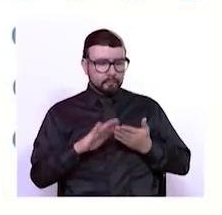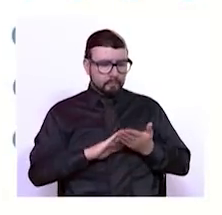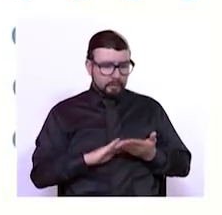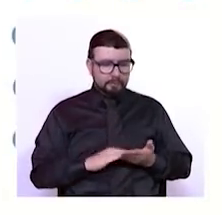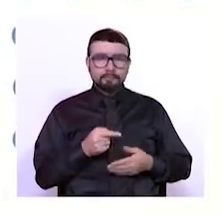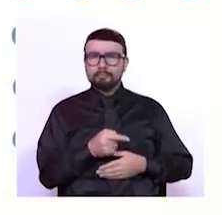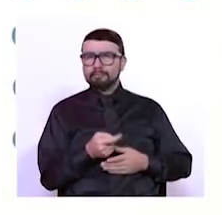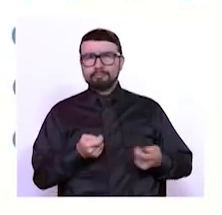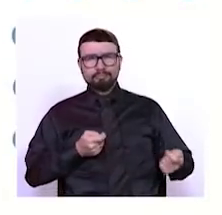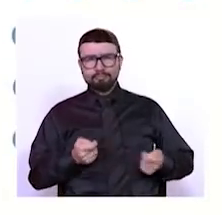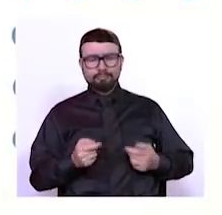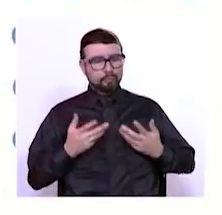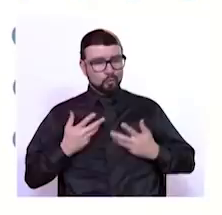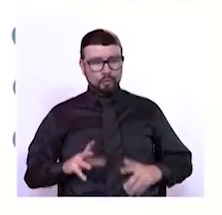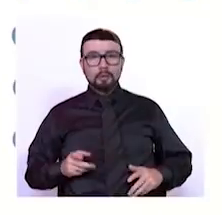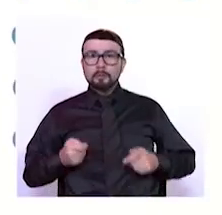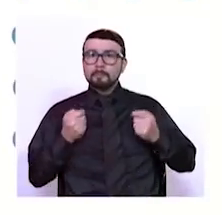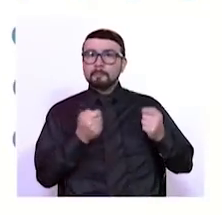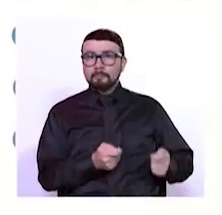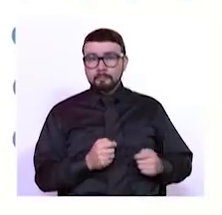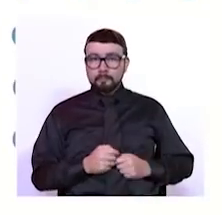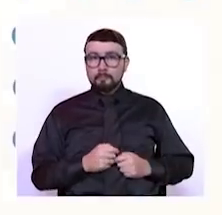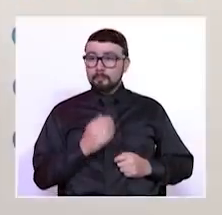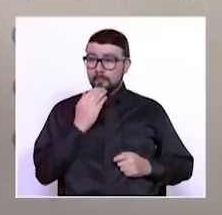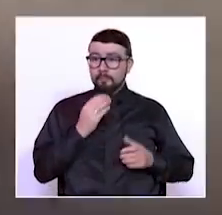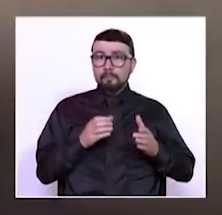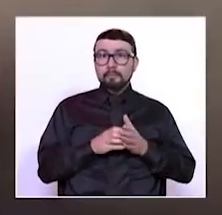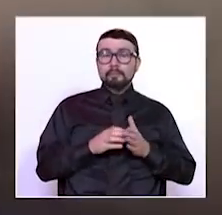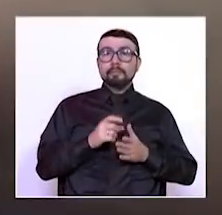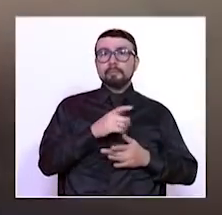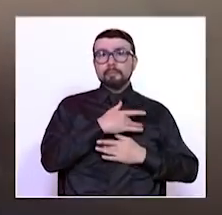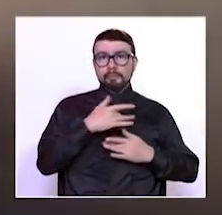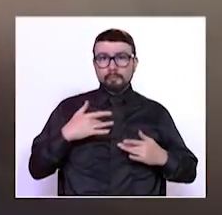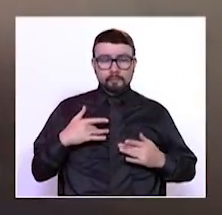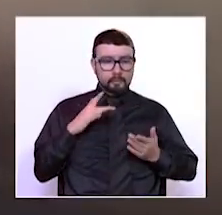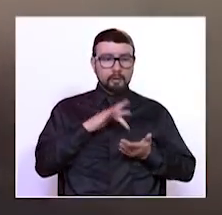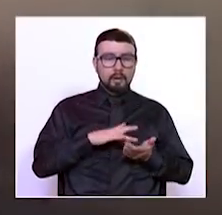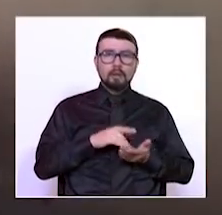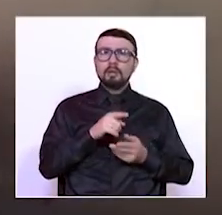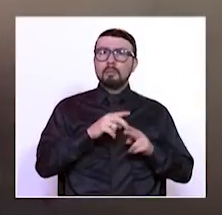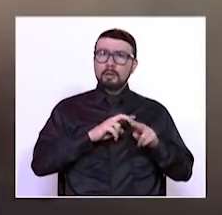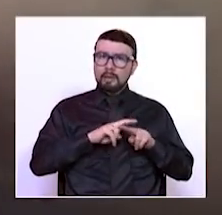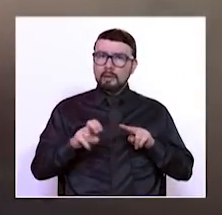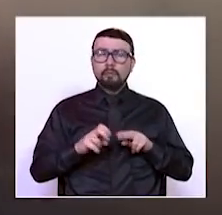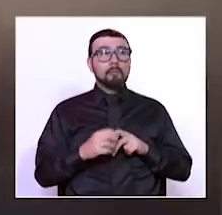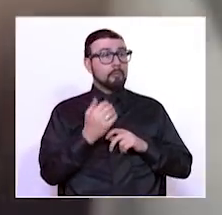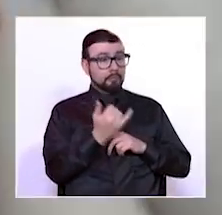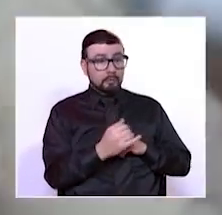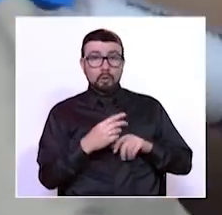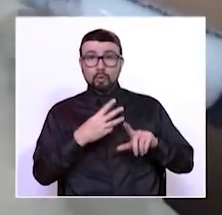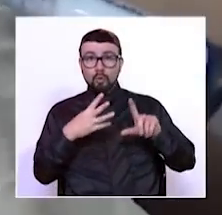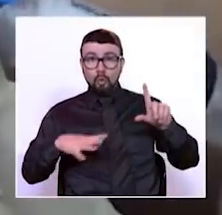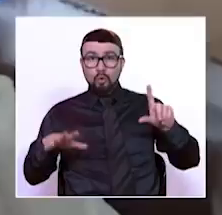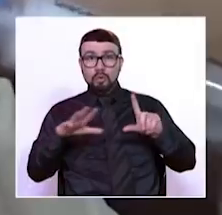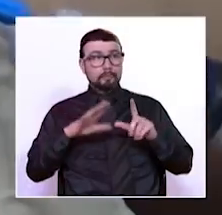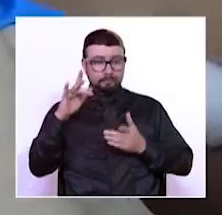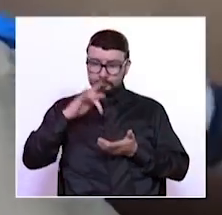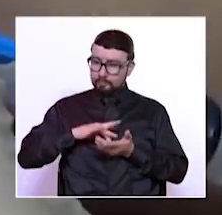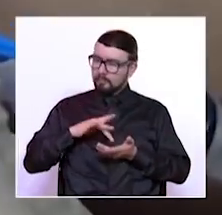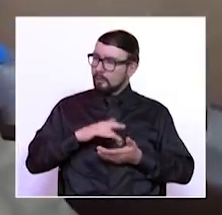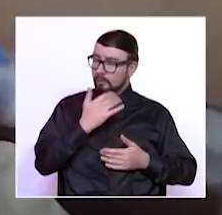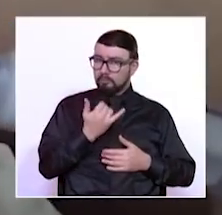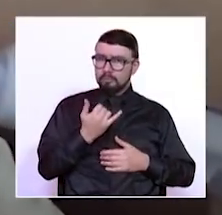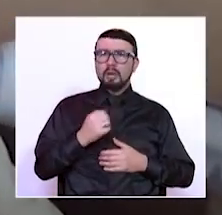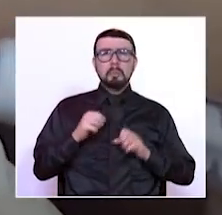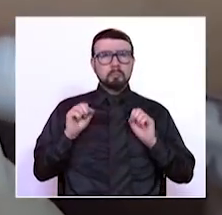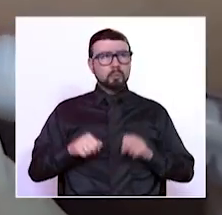o la fleboendosclerosis. En nuestros parques de la salud, tanto en Manizales como en Dos Quebradas, donde yo asisto, podemos darles